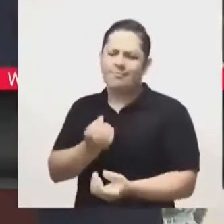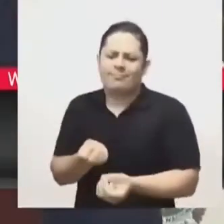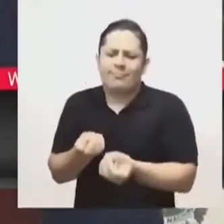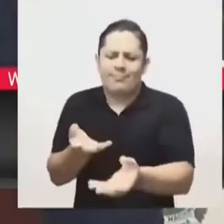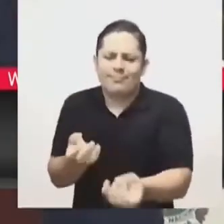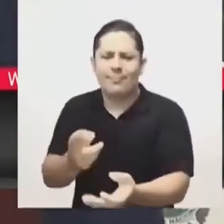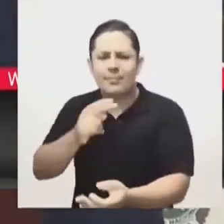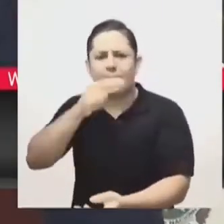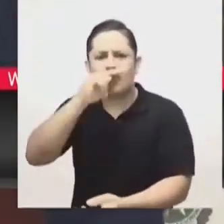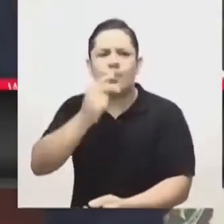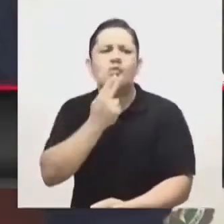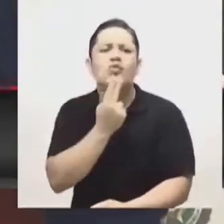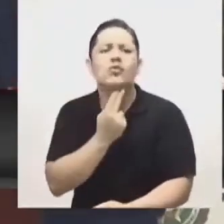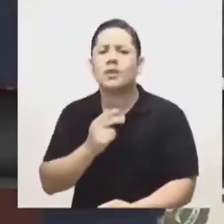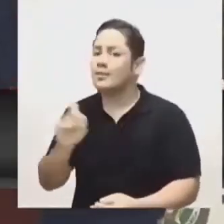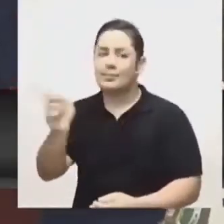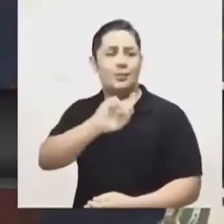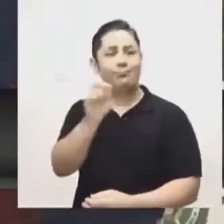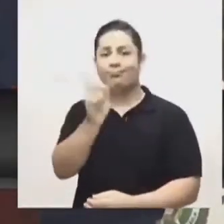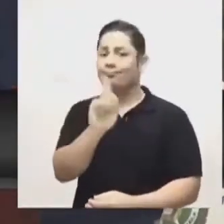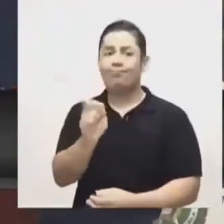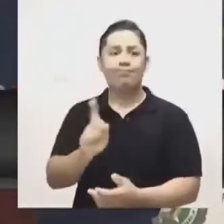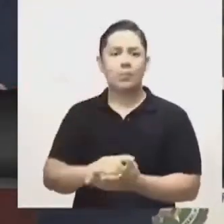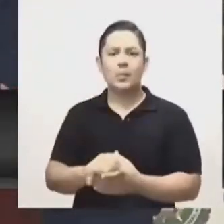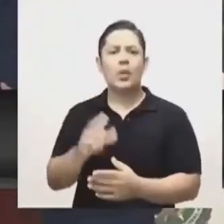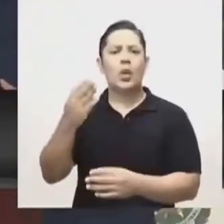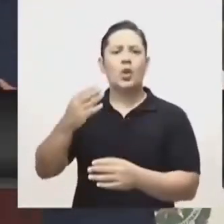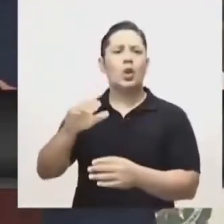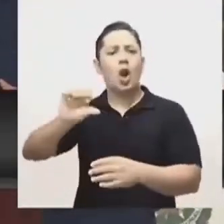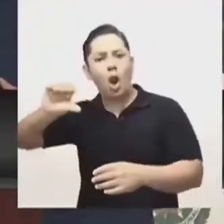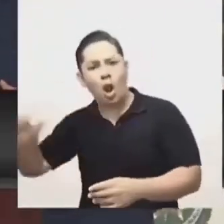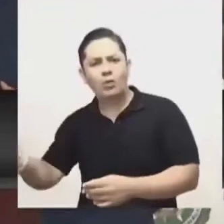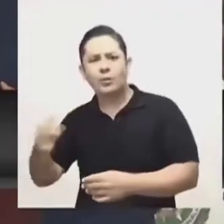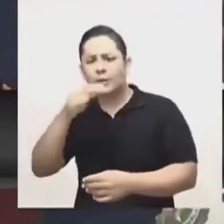a los menores, darle dulce a unos menores. Miren que en